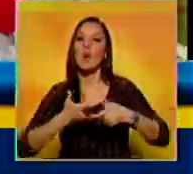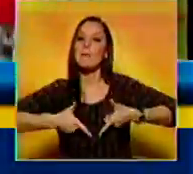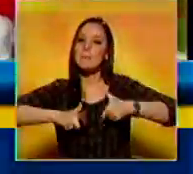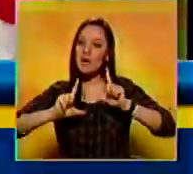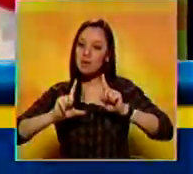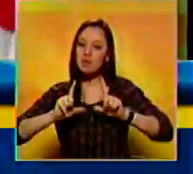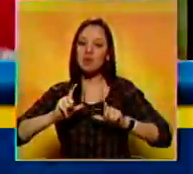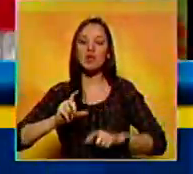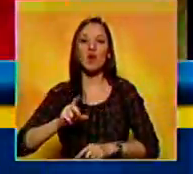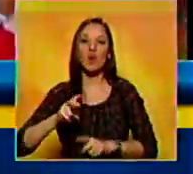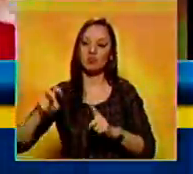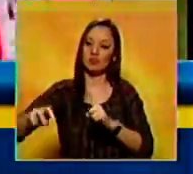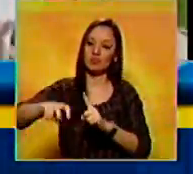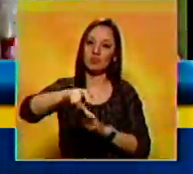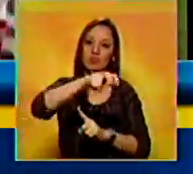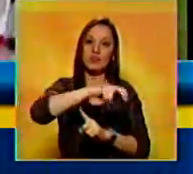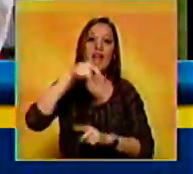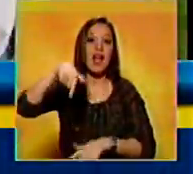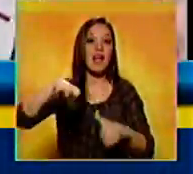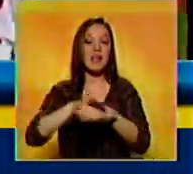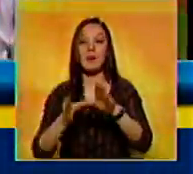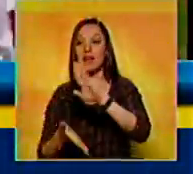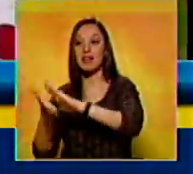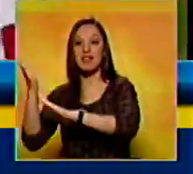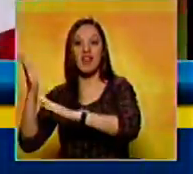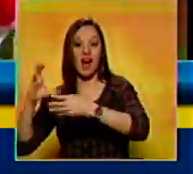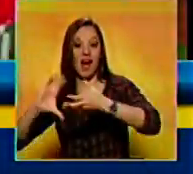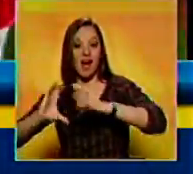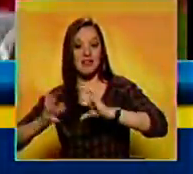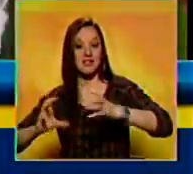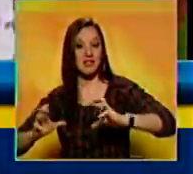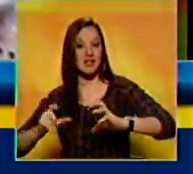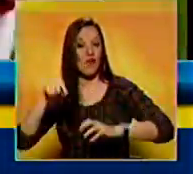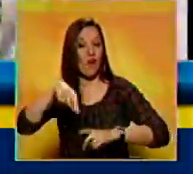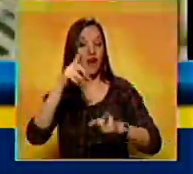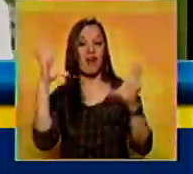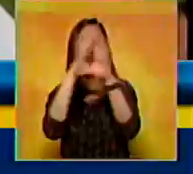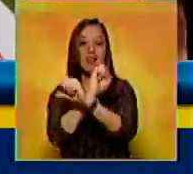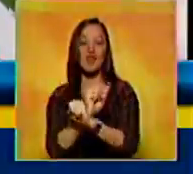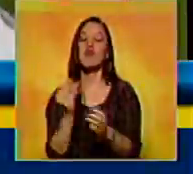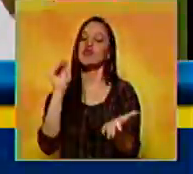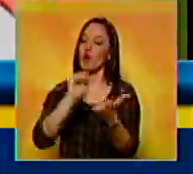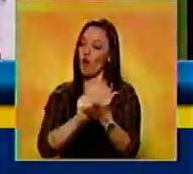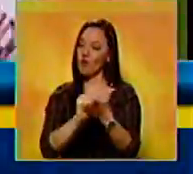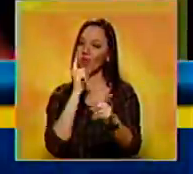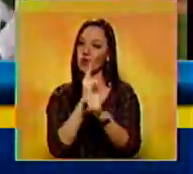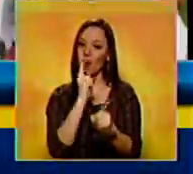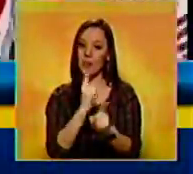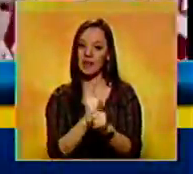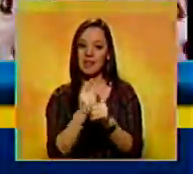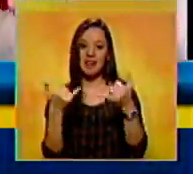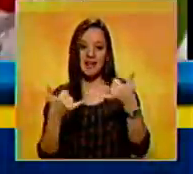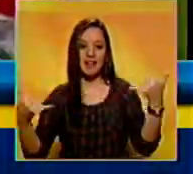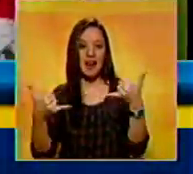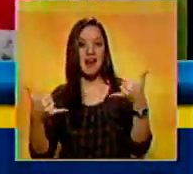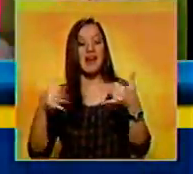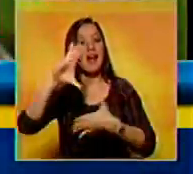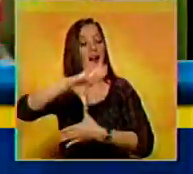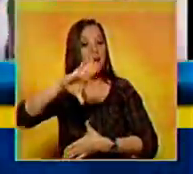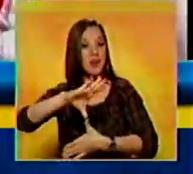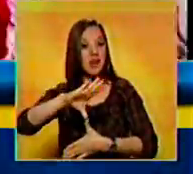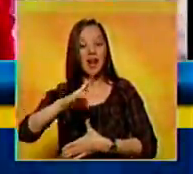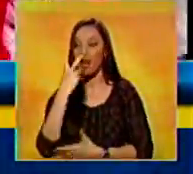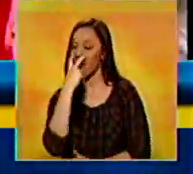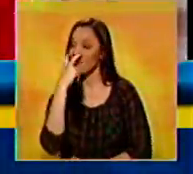carrera. Este martes, la serie se muda a San Francisco. Por su parte, esta noche se renueva la acción en la serie de campeonato de la Liga Americana. Baltimore